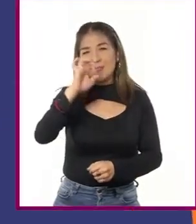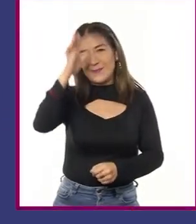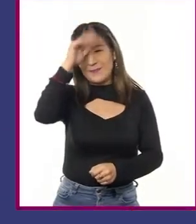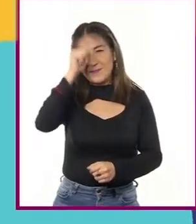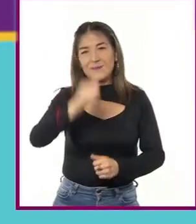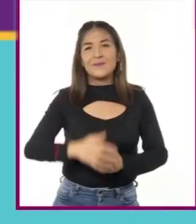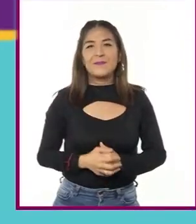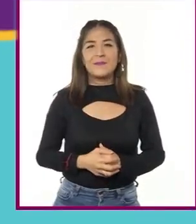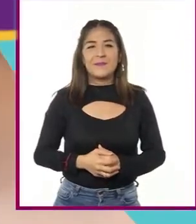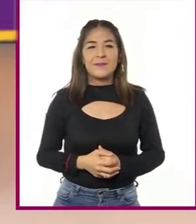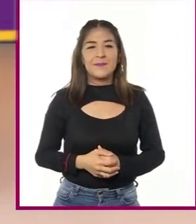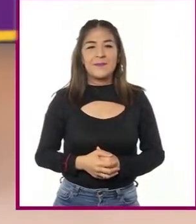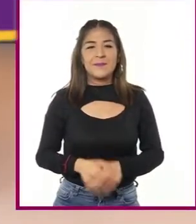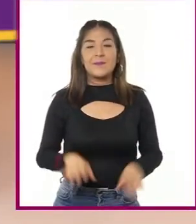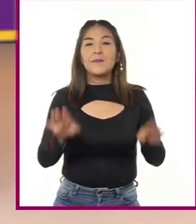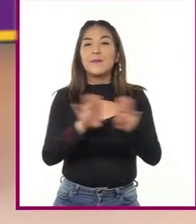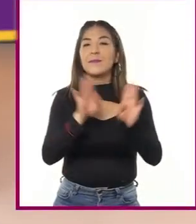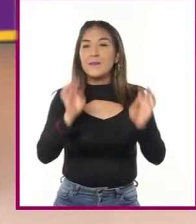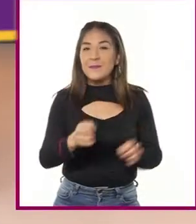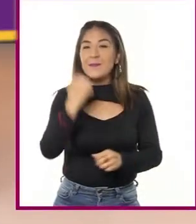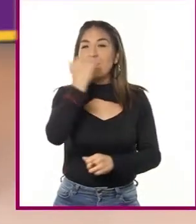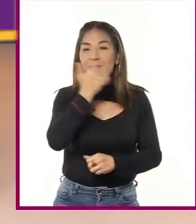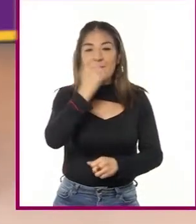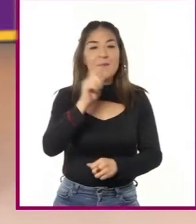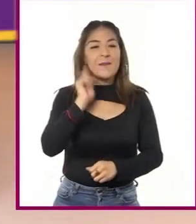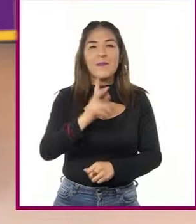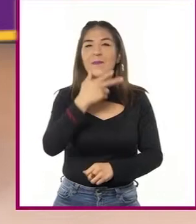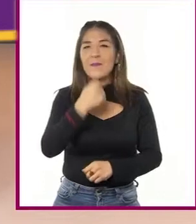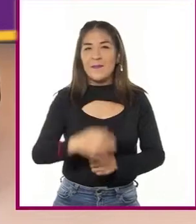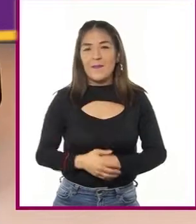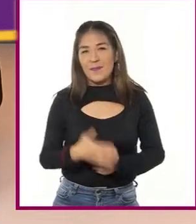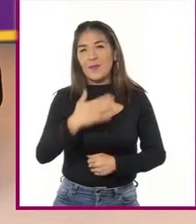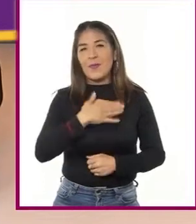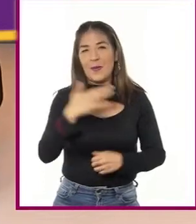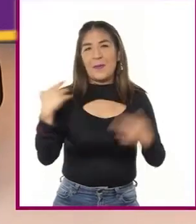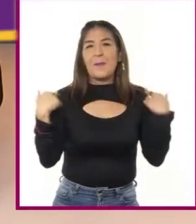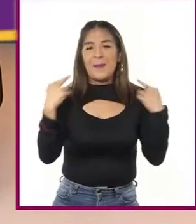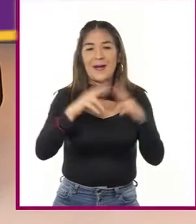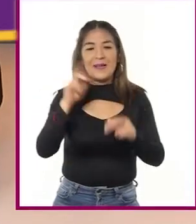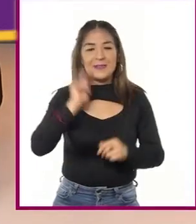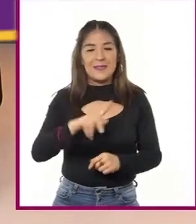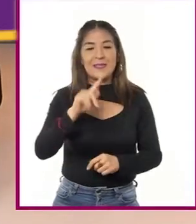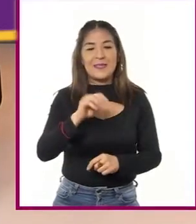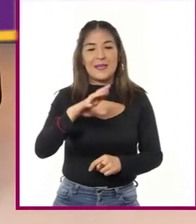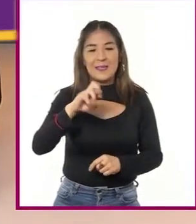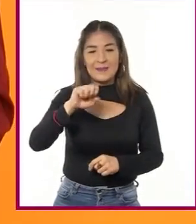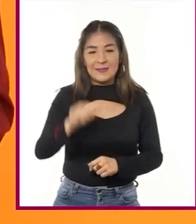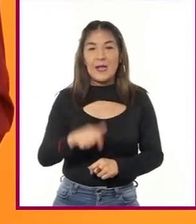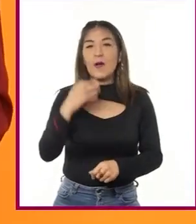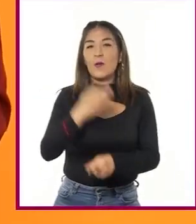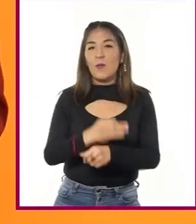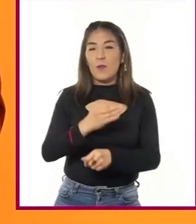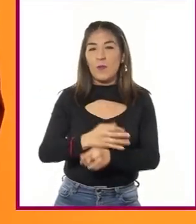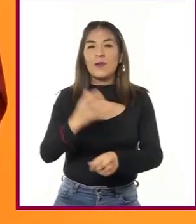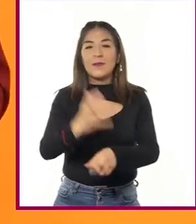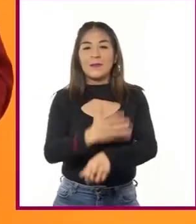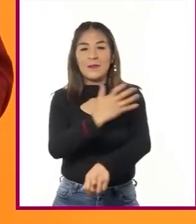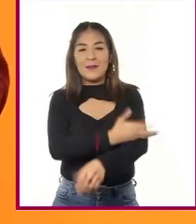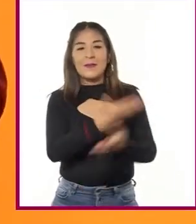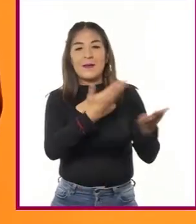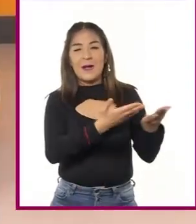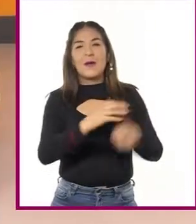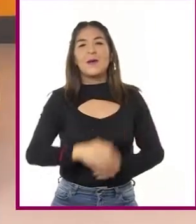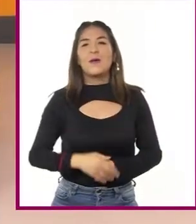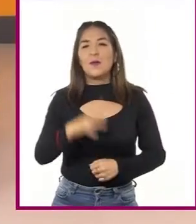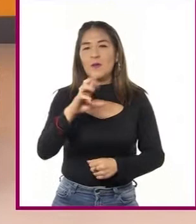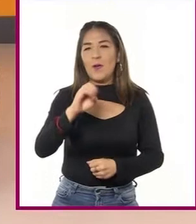Roberto. ¿Cómo están, alumnas y alumnos? Soy la profesora Teresa Valencia Islas y en esta sesión me acompaña el profesor Roberto